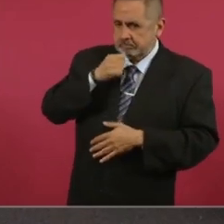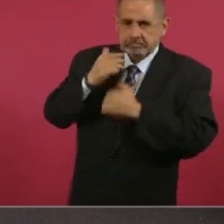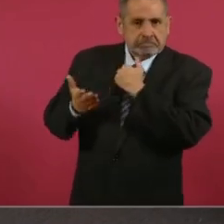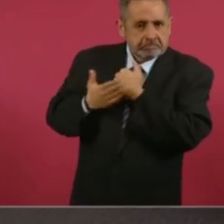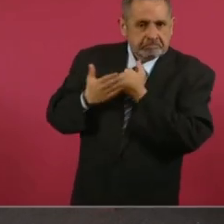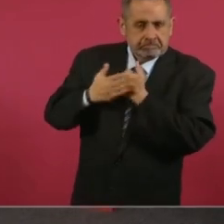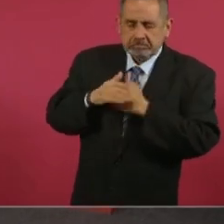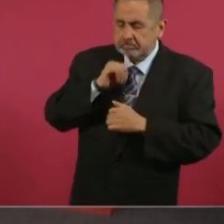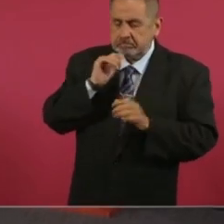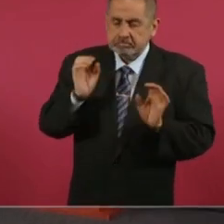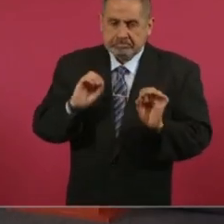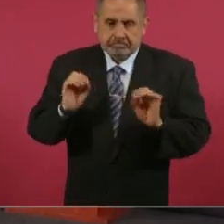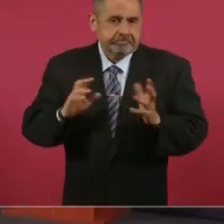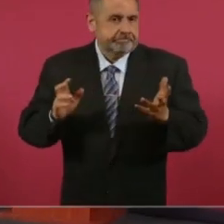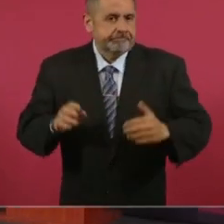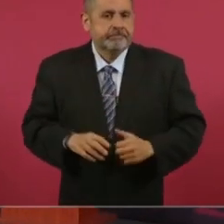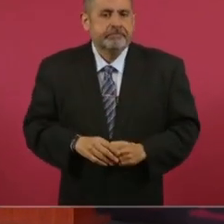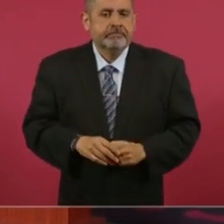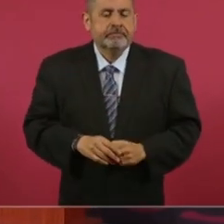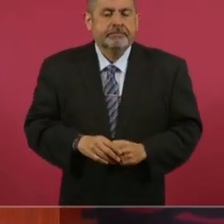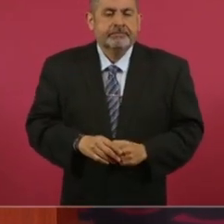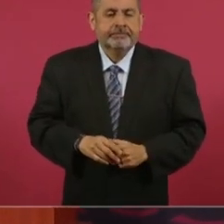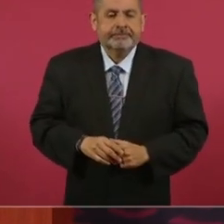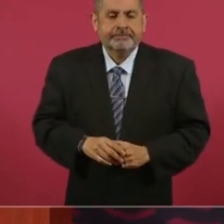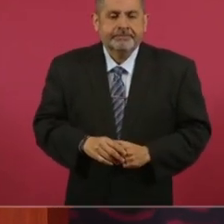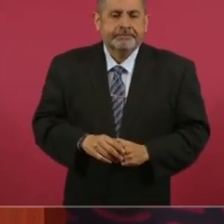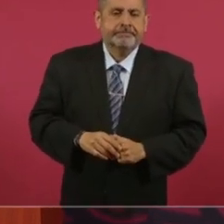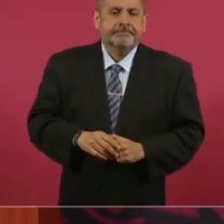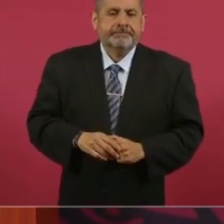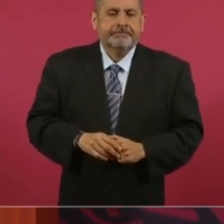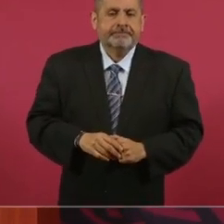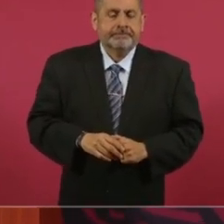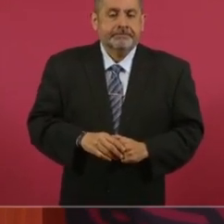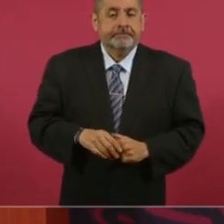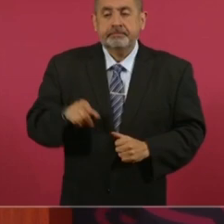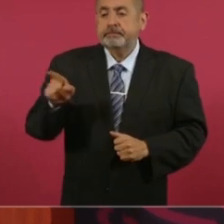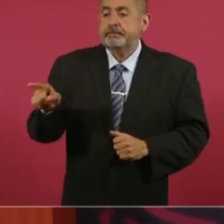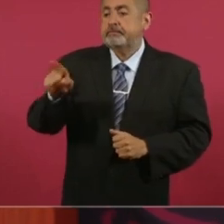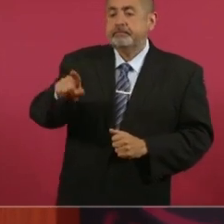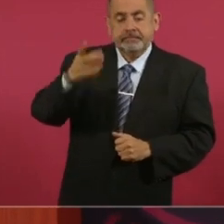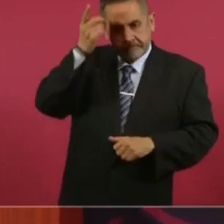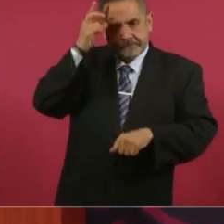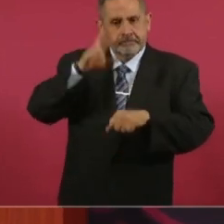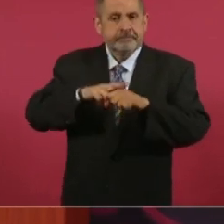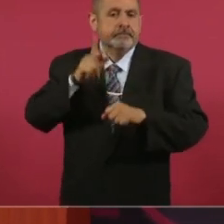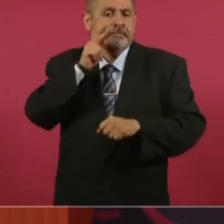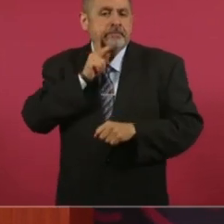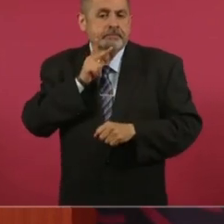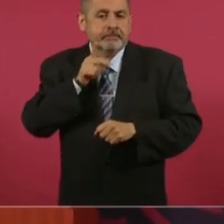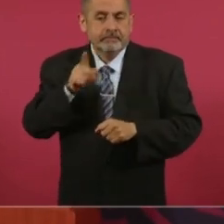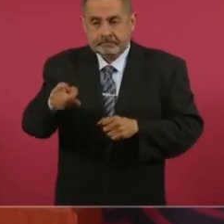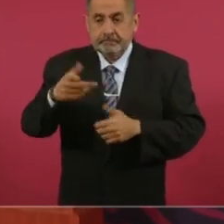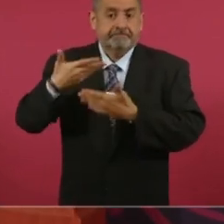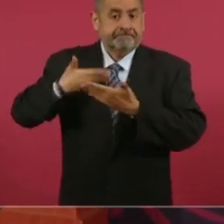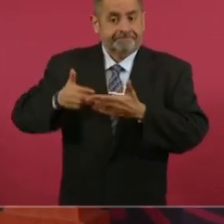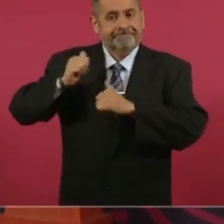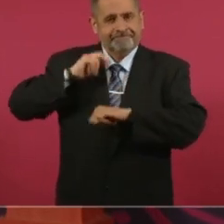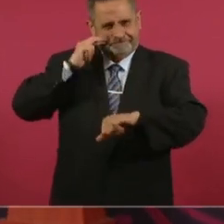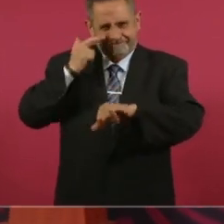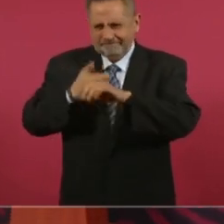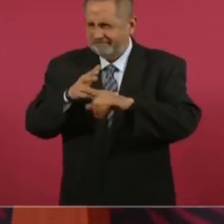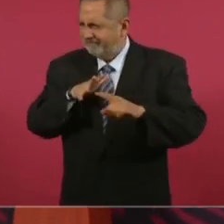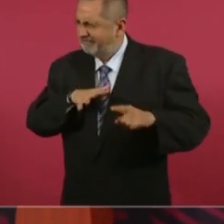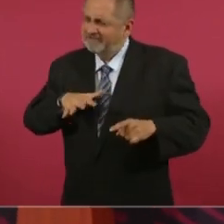dado a conocer nada y el director de Pemex, que es ahora el encargado